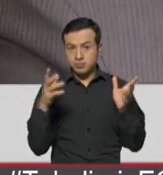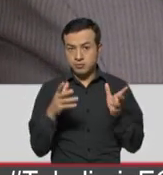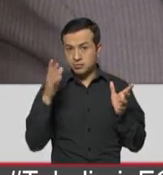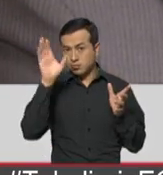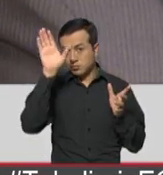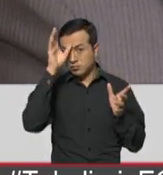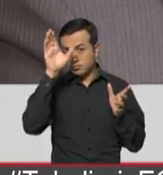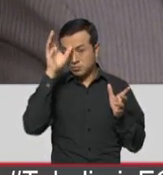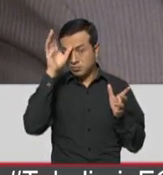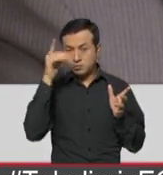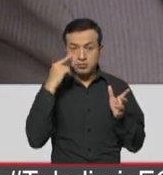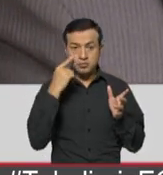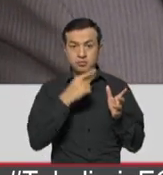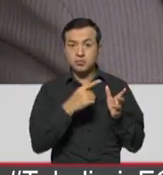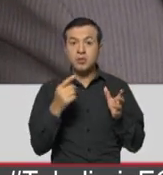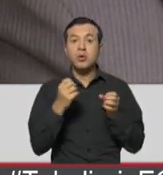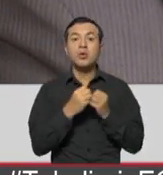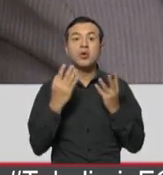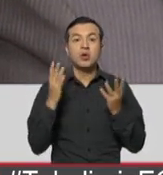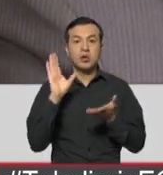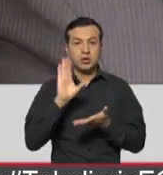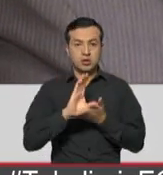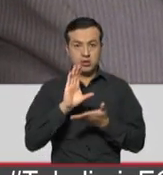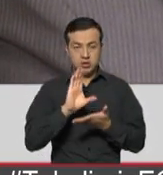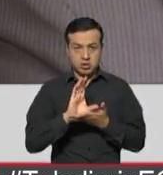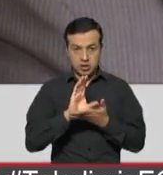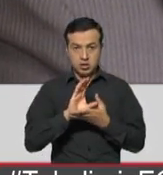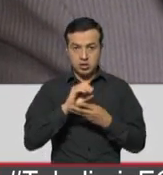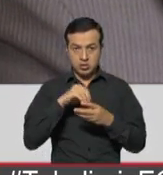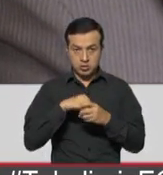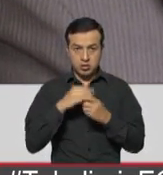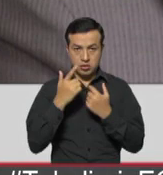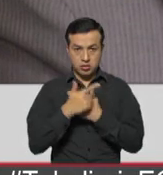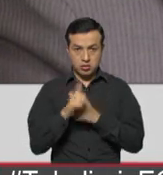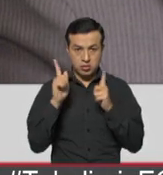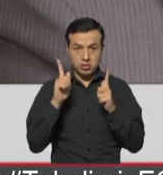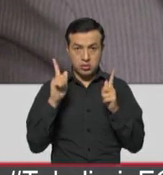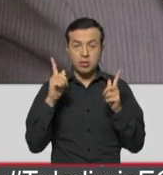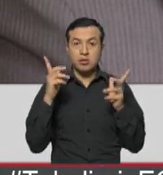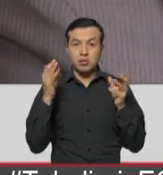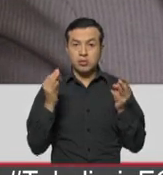la creación de más centros de privación de la libertad en los que podamos